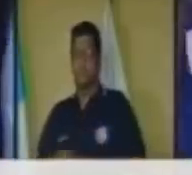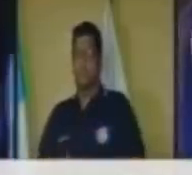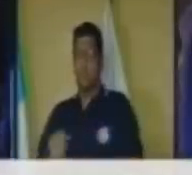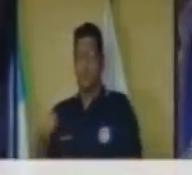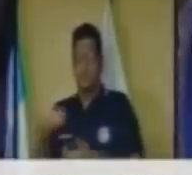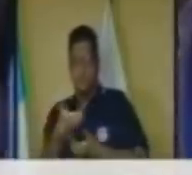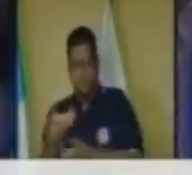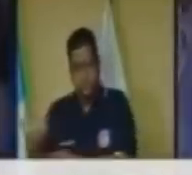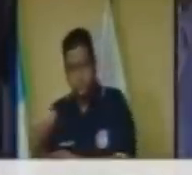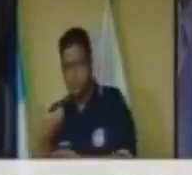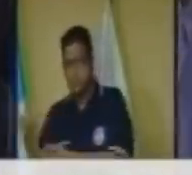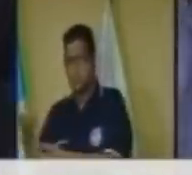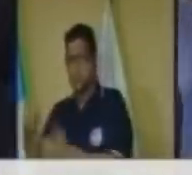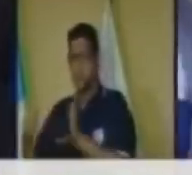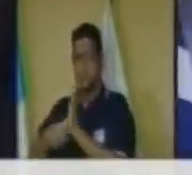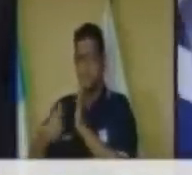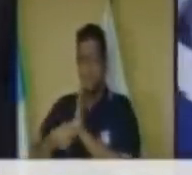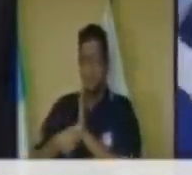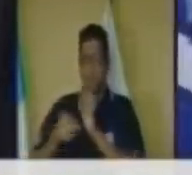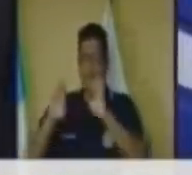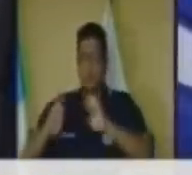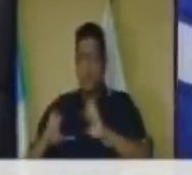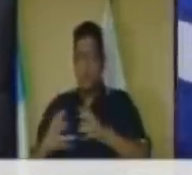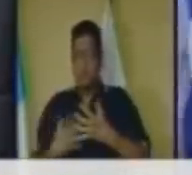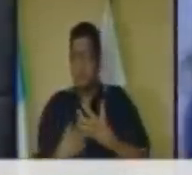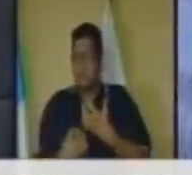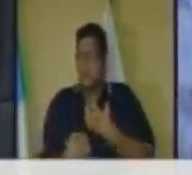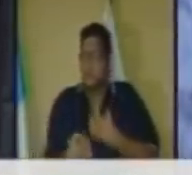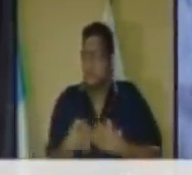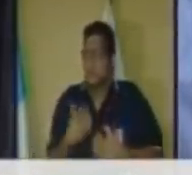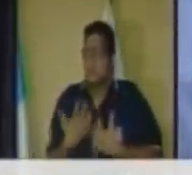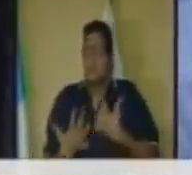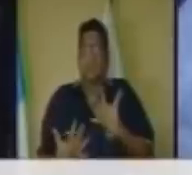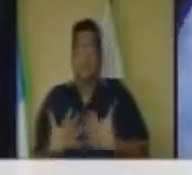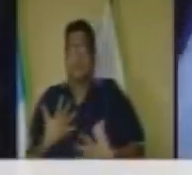están alarmados? Por ejemplo, teníamos este bus